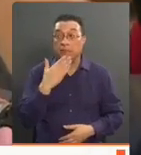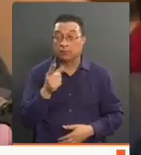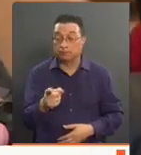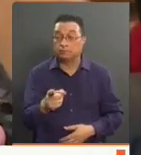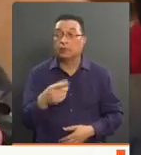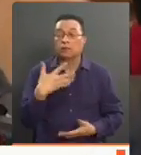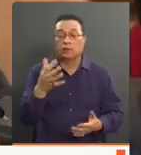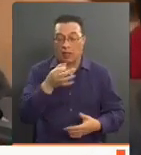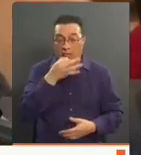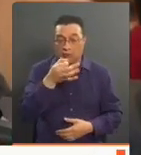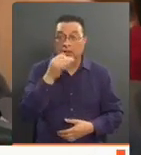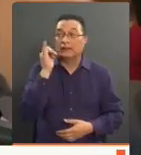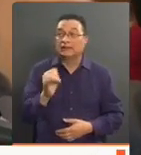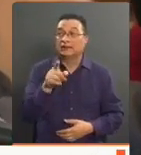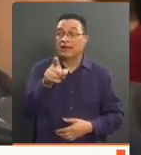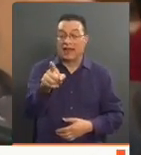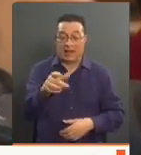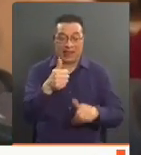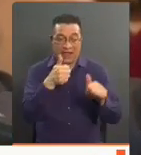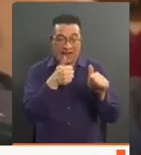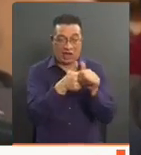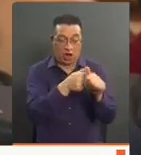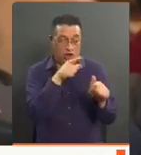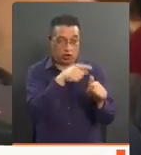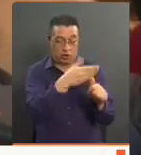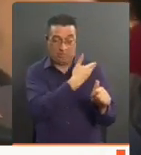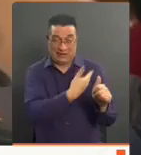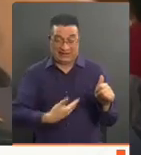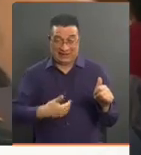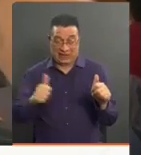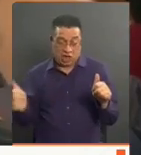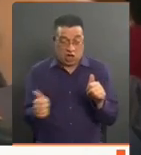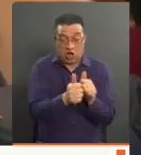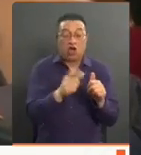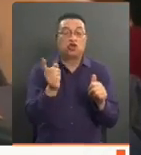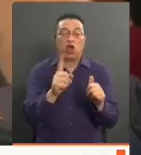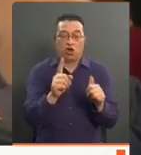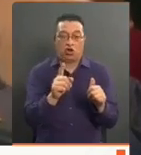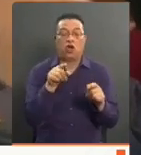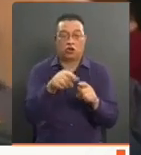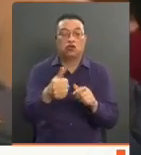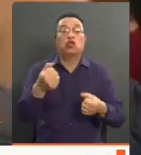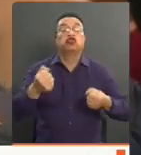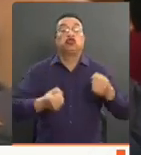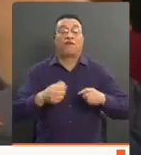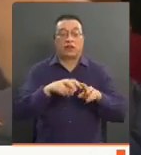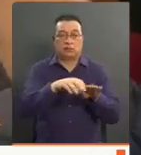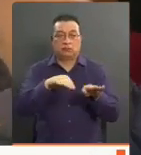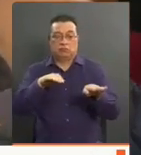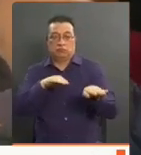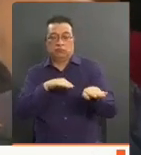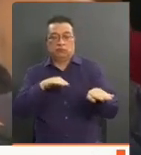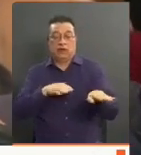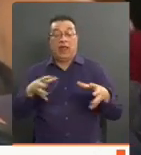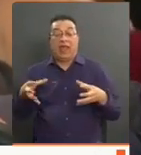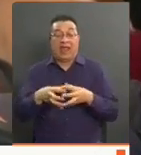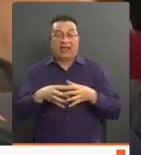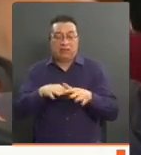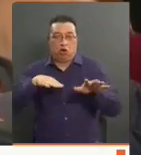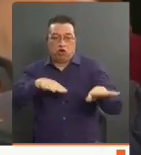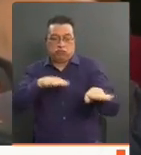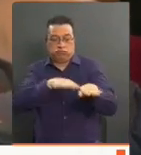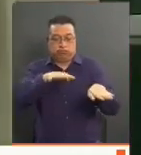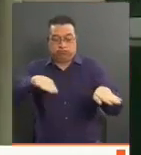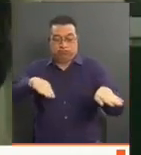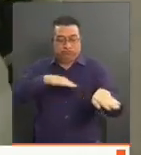Quiero decir, sí, que él no es escolta directo al presidente de la República, él cumple funciones de conductor para el equipo de seguridad del